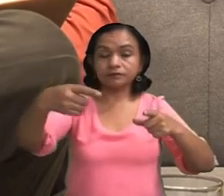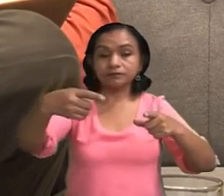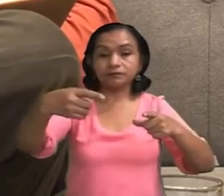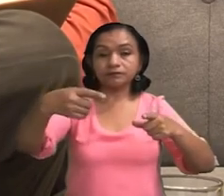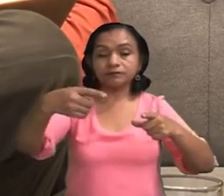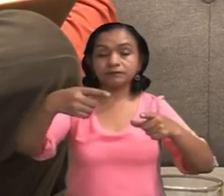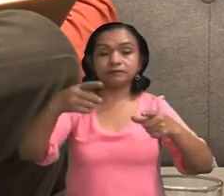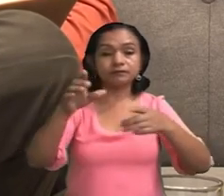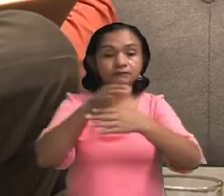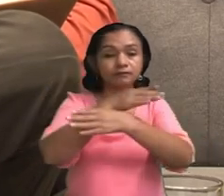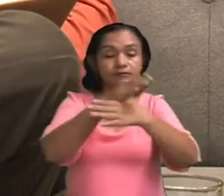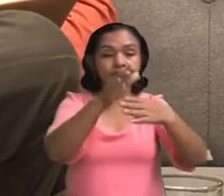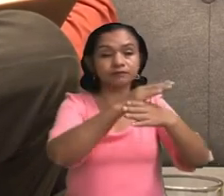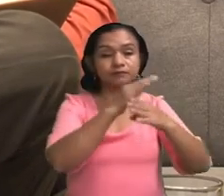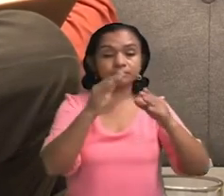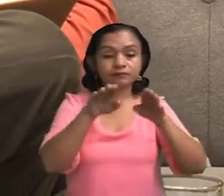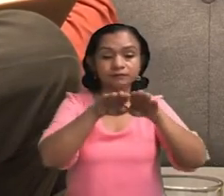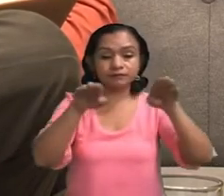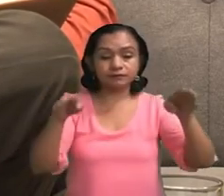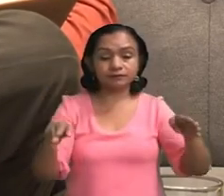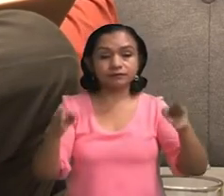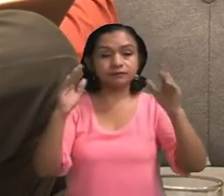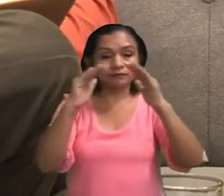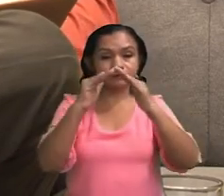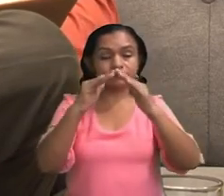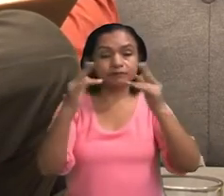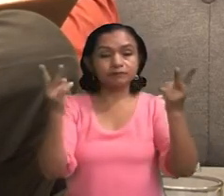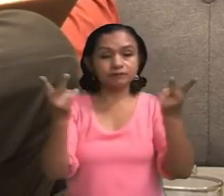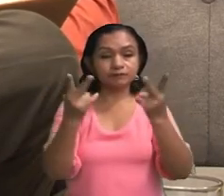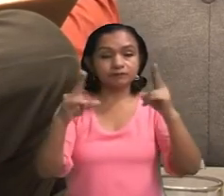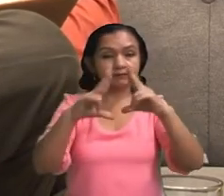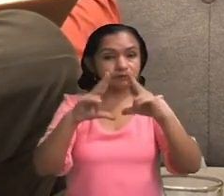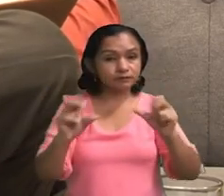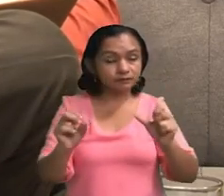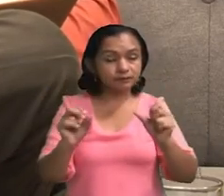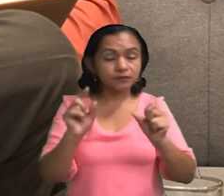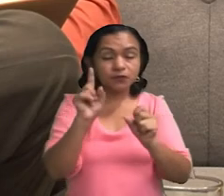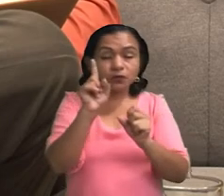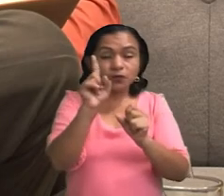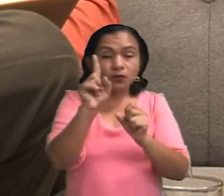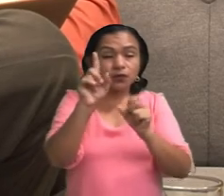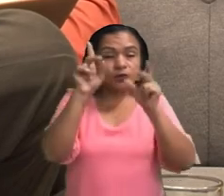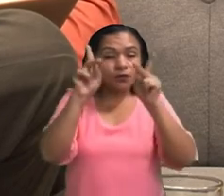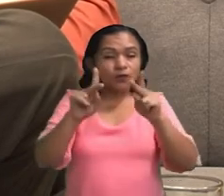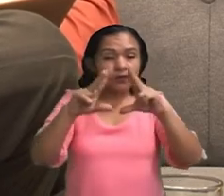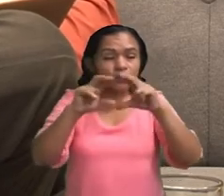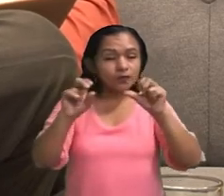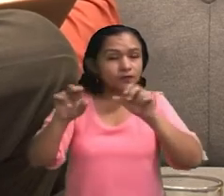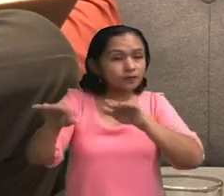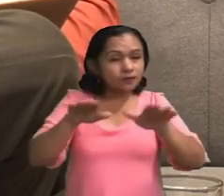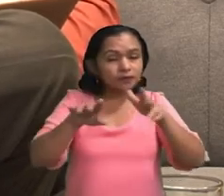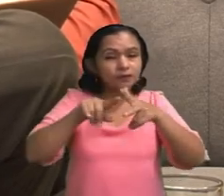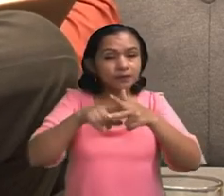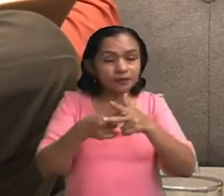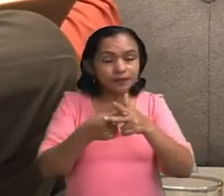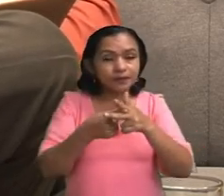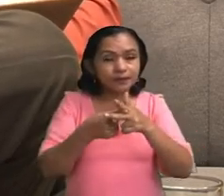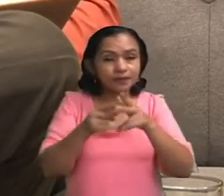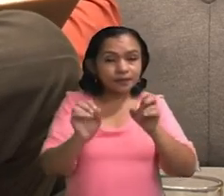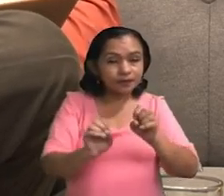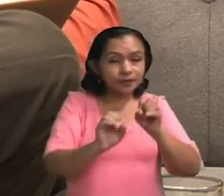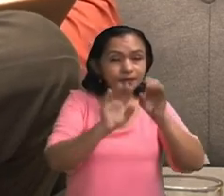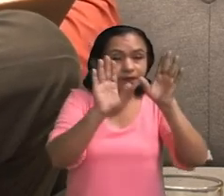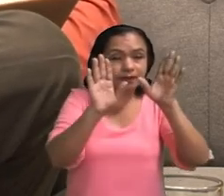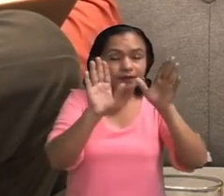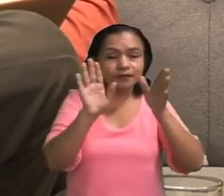de comida en la mesa nicaragüense. No existe un nicaragüense que pueda comenzar o terminar el día